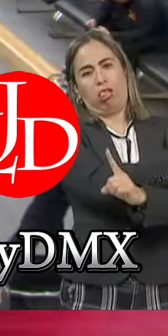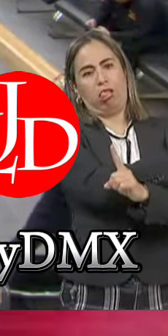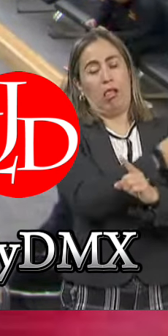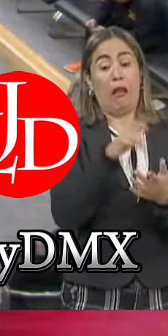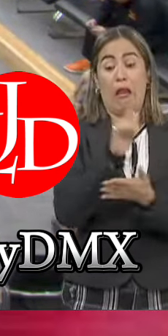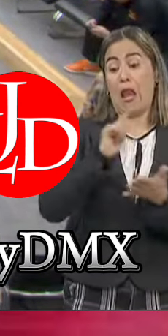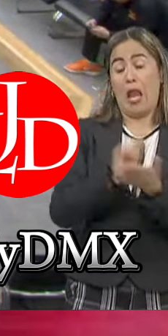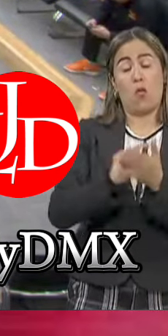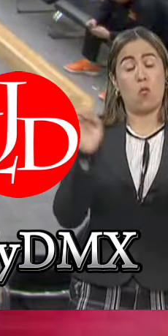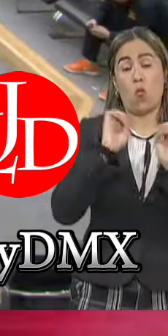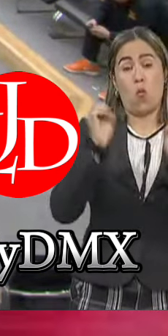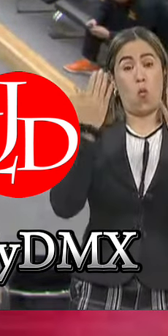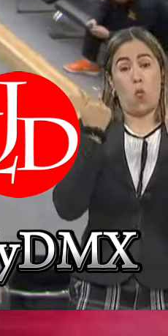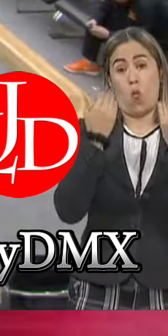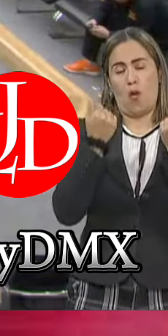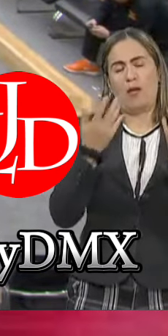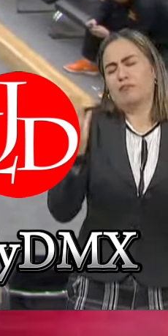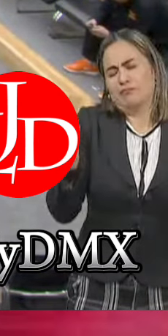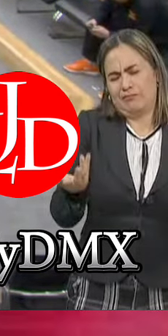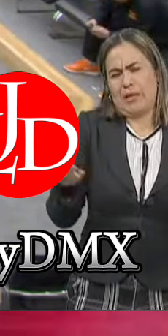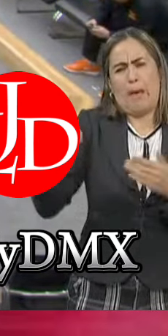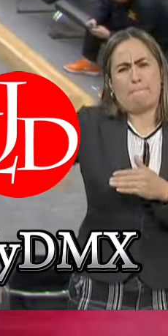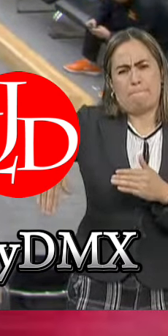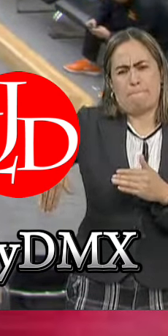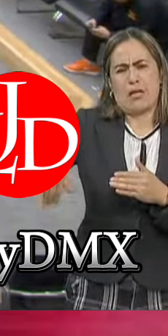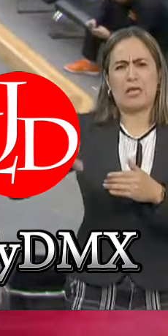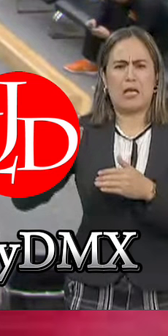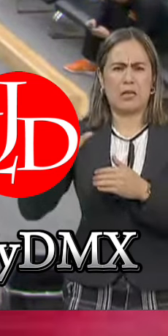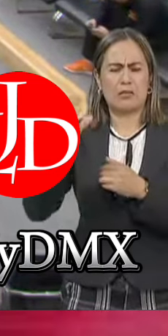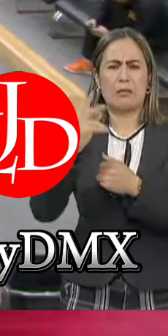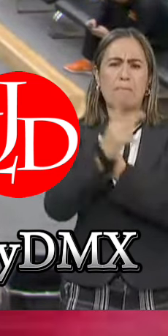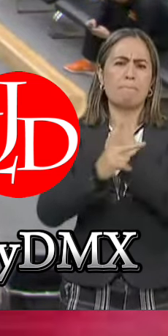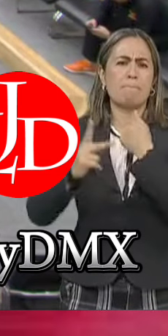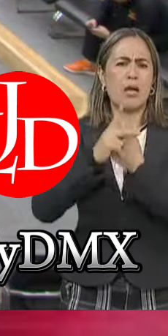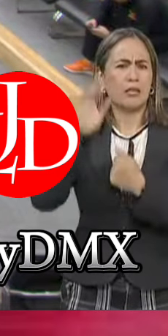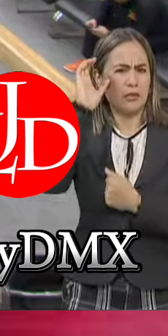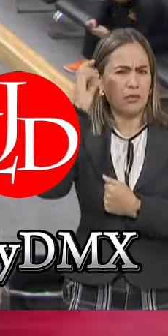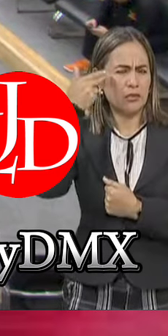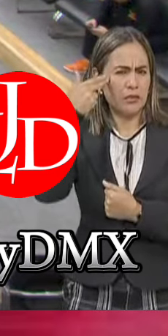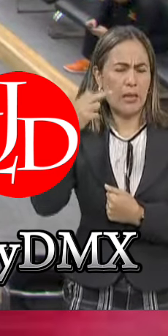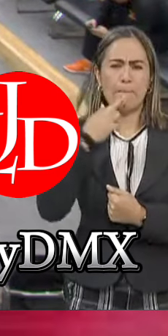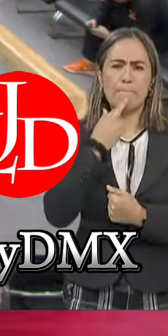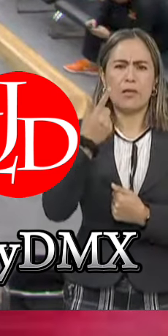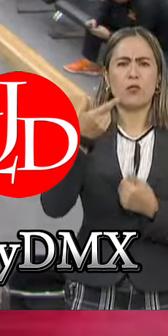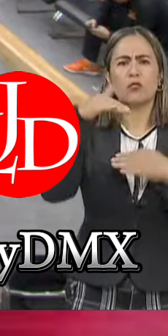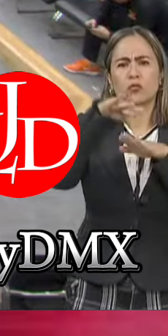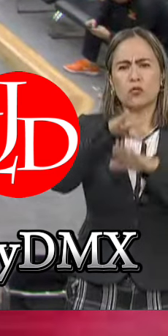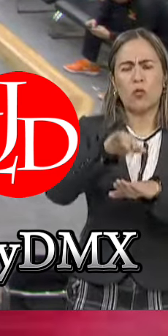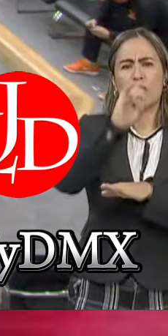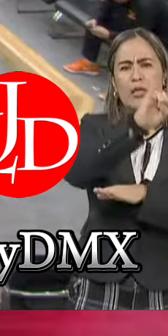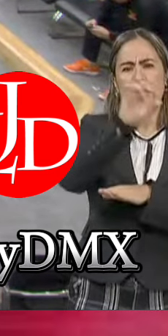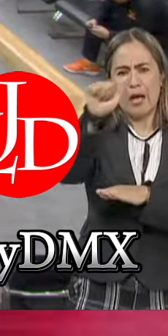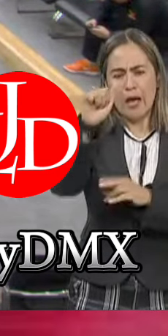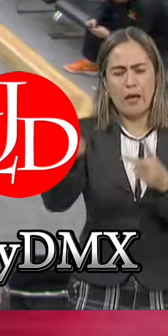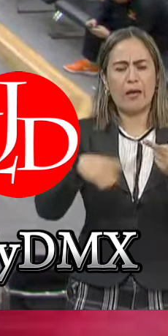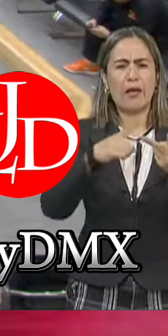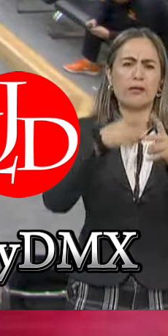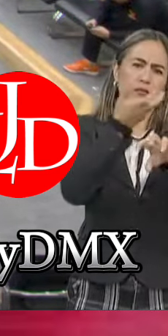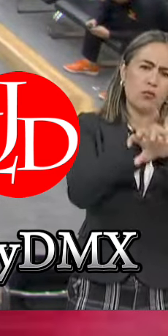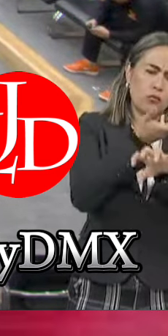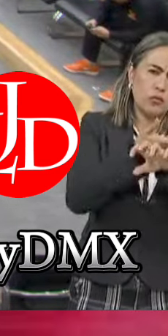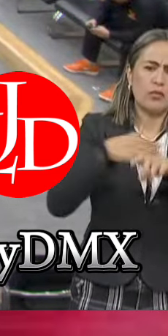legislación No la hay Apenas en China se está se hizo creo que la mejor que hay sobre Inteligencia artificial Estados Unidos y